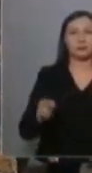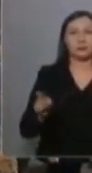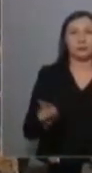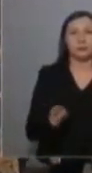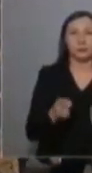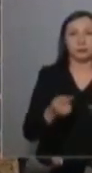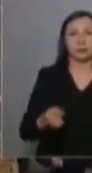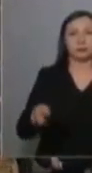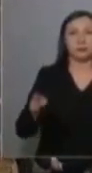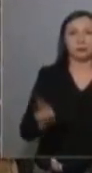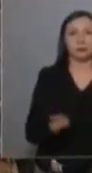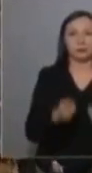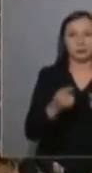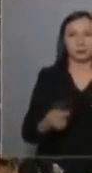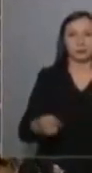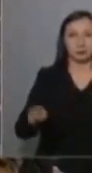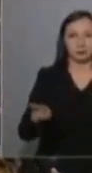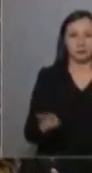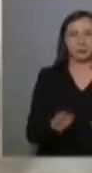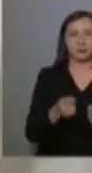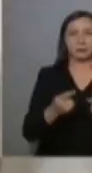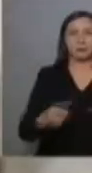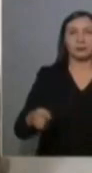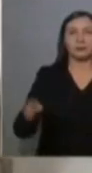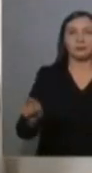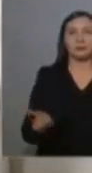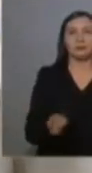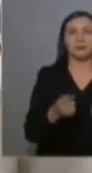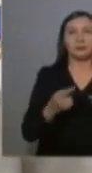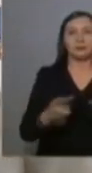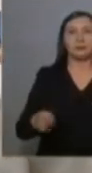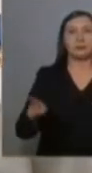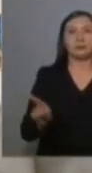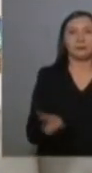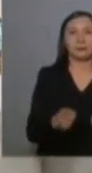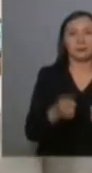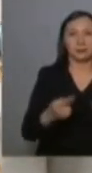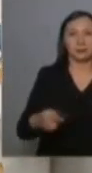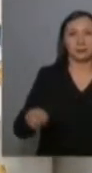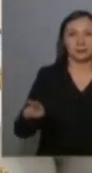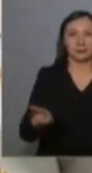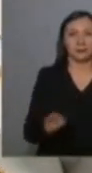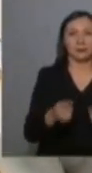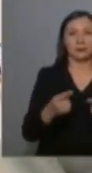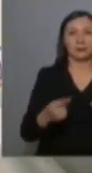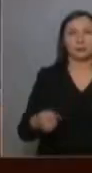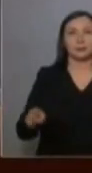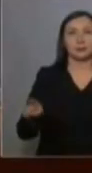elegido apenas una hora antes de la ceremonia tras una agria discusión en la Cámara.